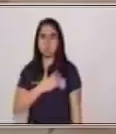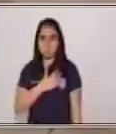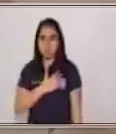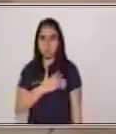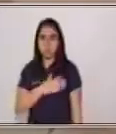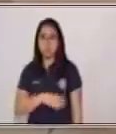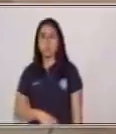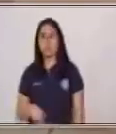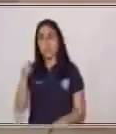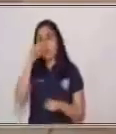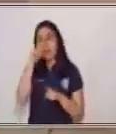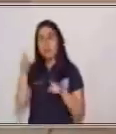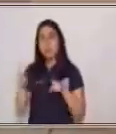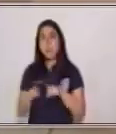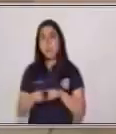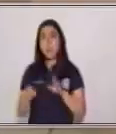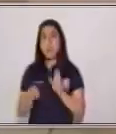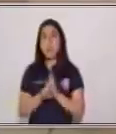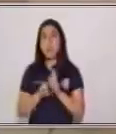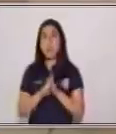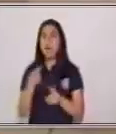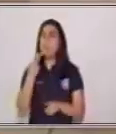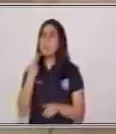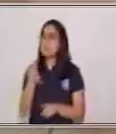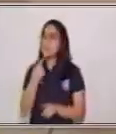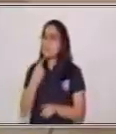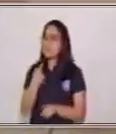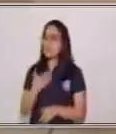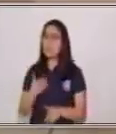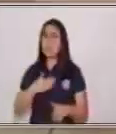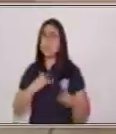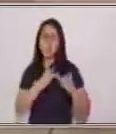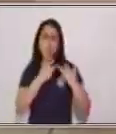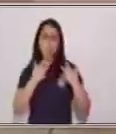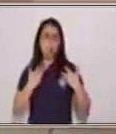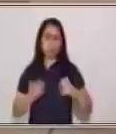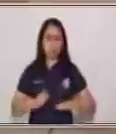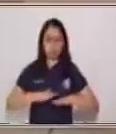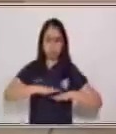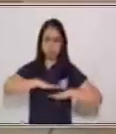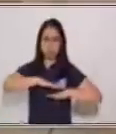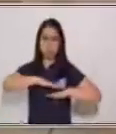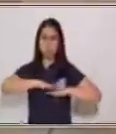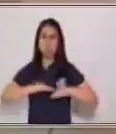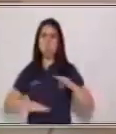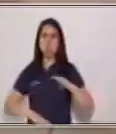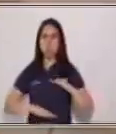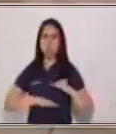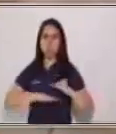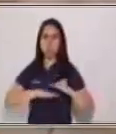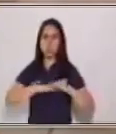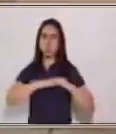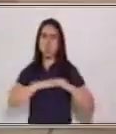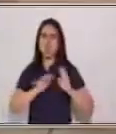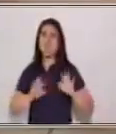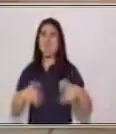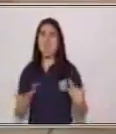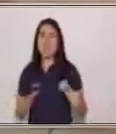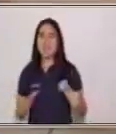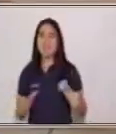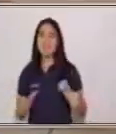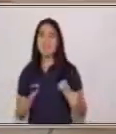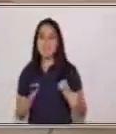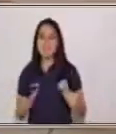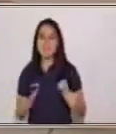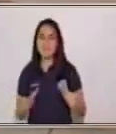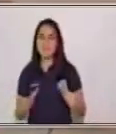plata. ¿De qué crees que está lleno tu corazón? Generalmente nos dicen que bombea sangre, pero imaginemos, ¿de qué crees que podría estar lleno